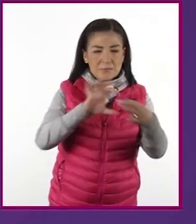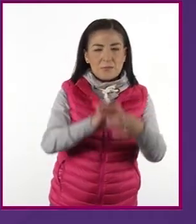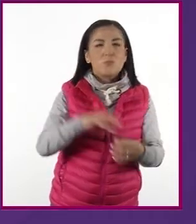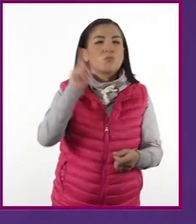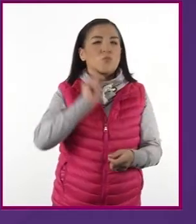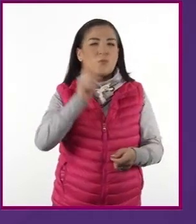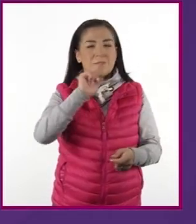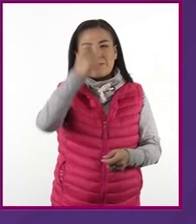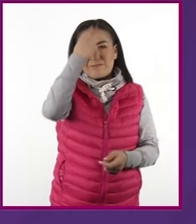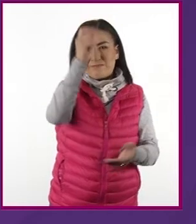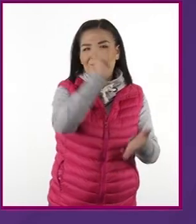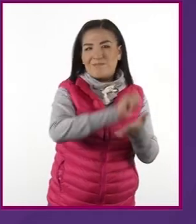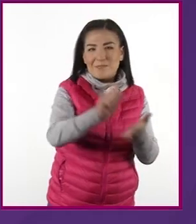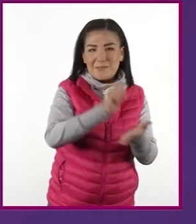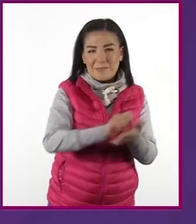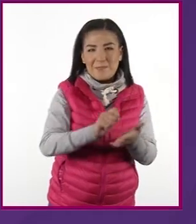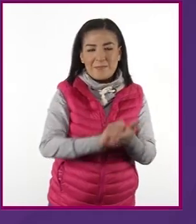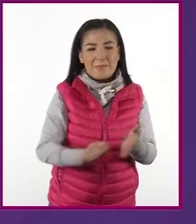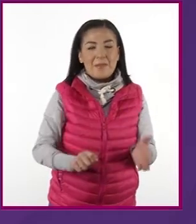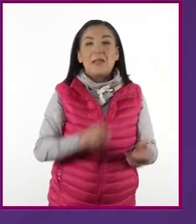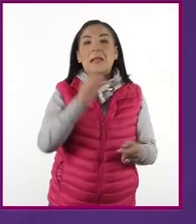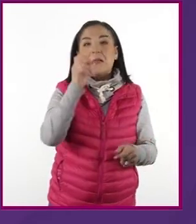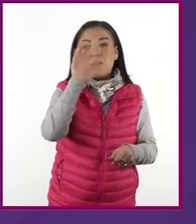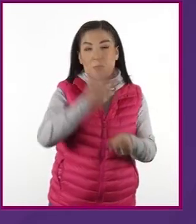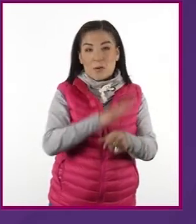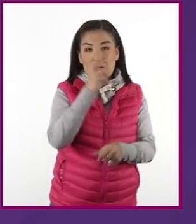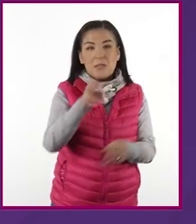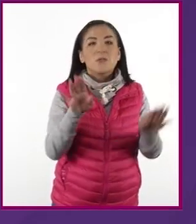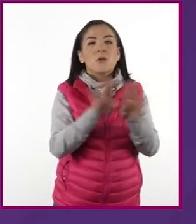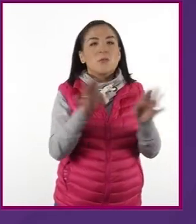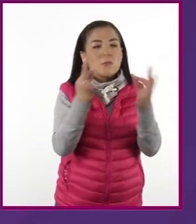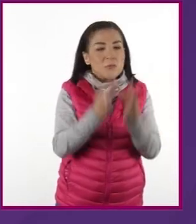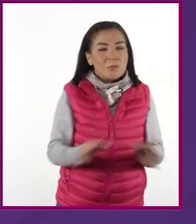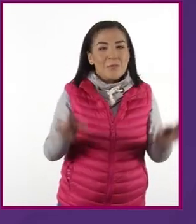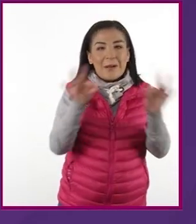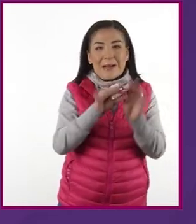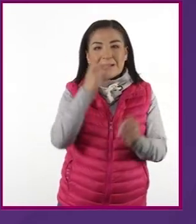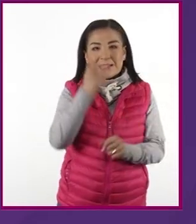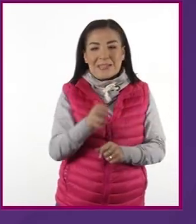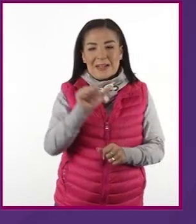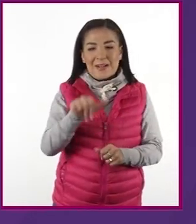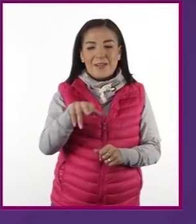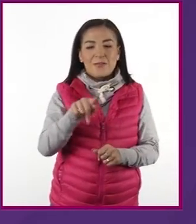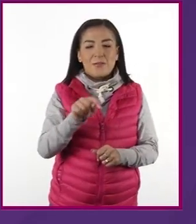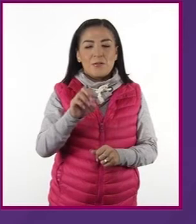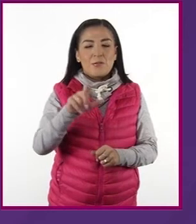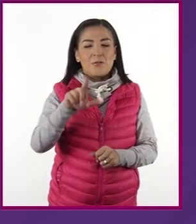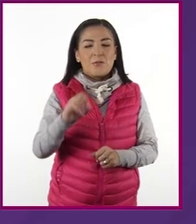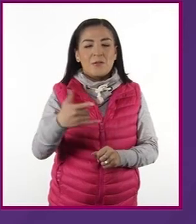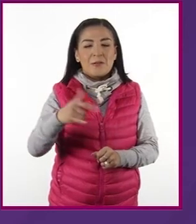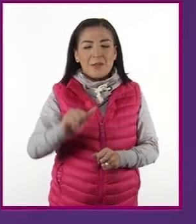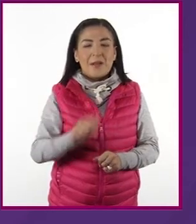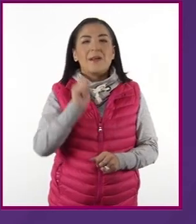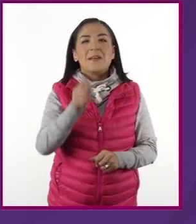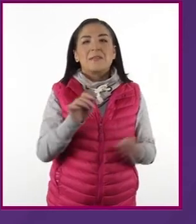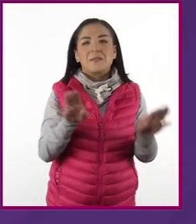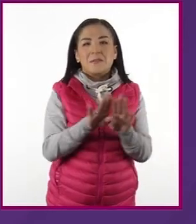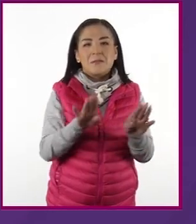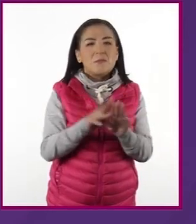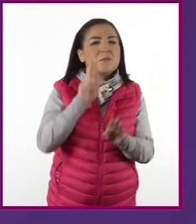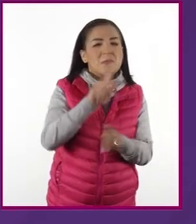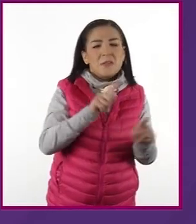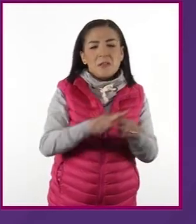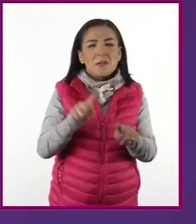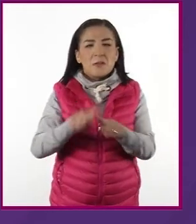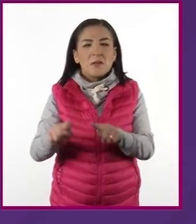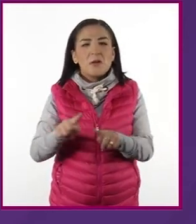tanto, la relevancia de esta antología, de acuerdo con su prólogo, consiste en dar una muestra